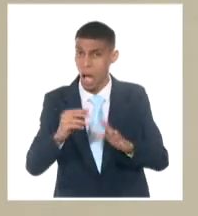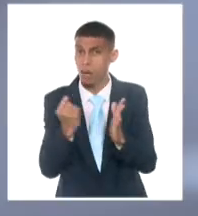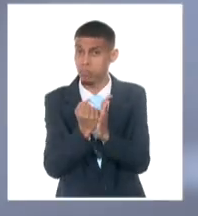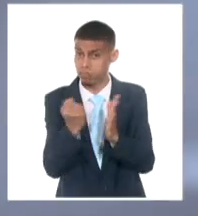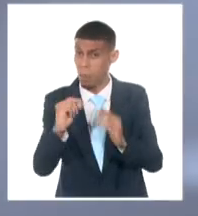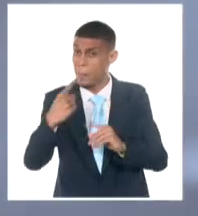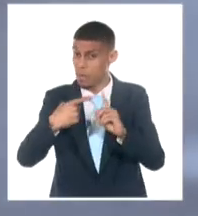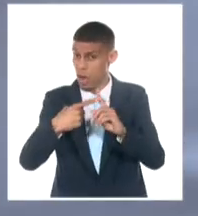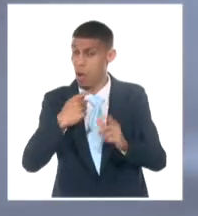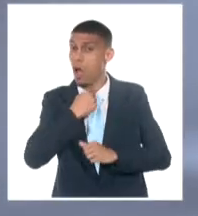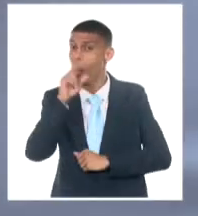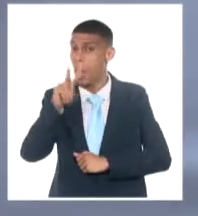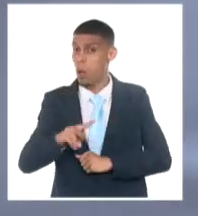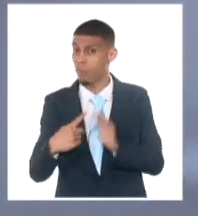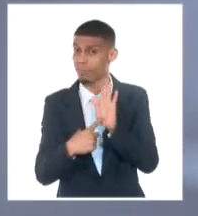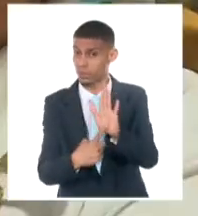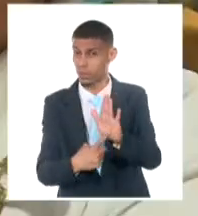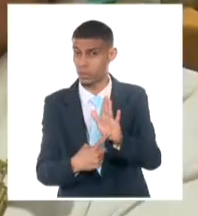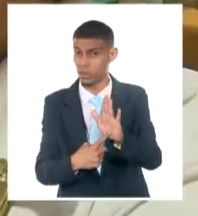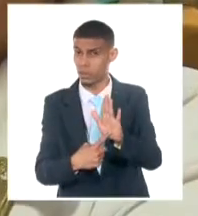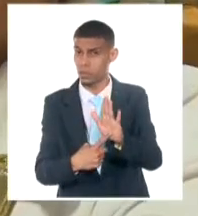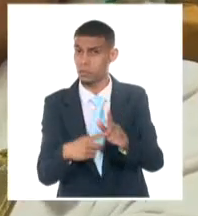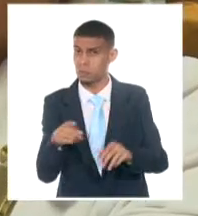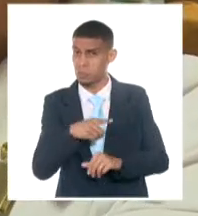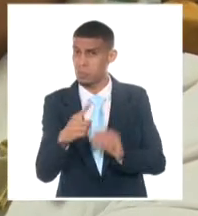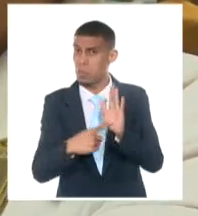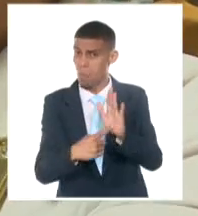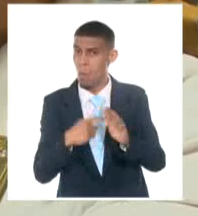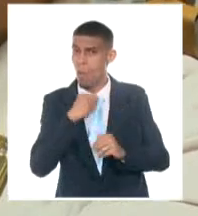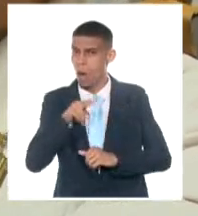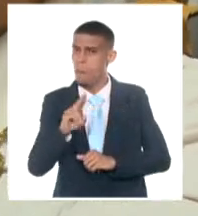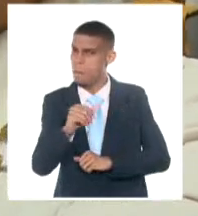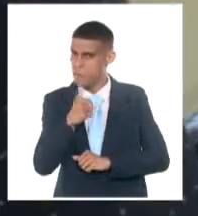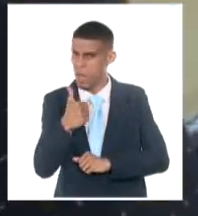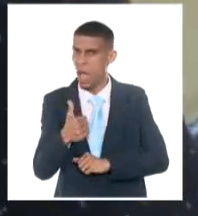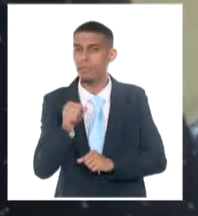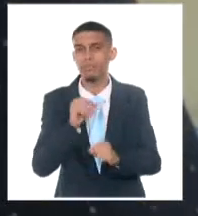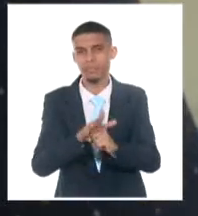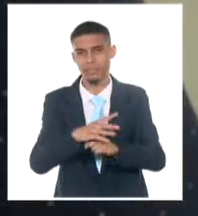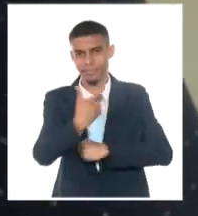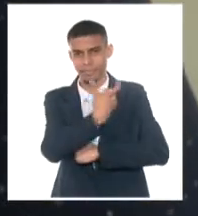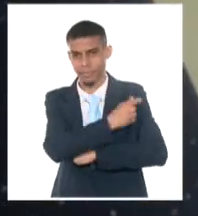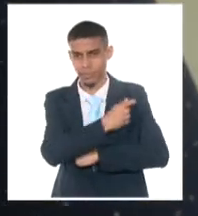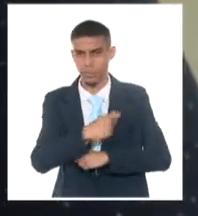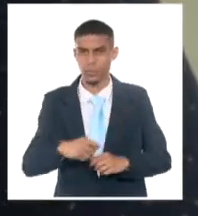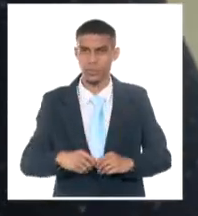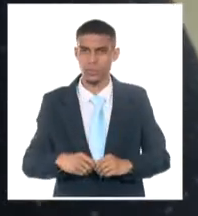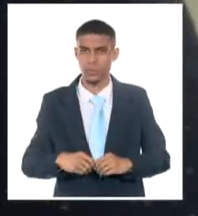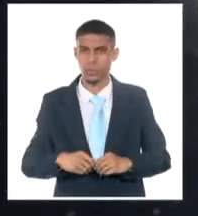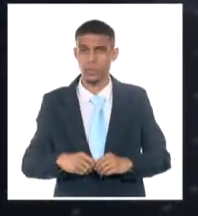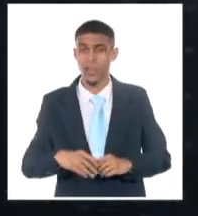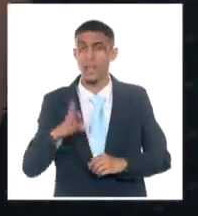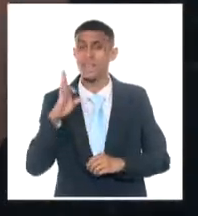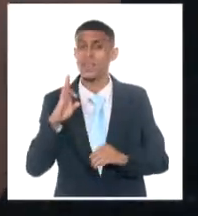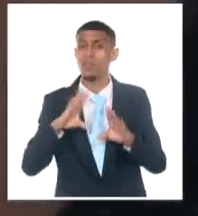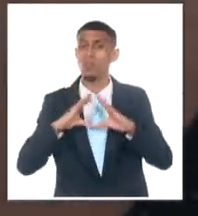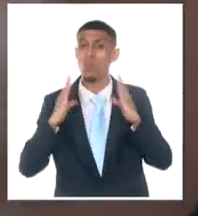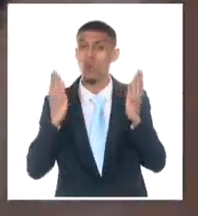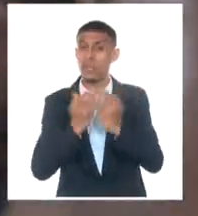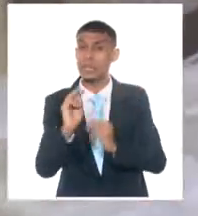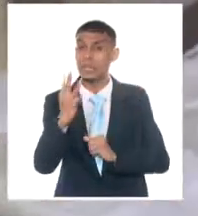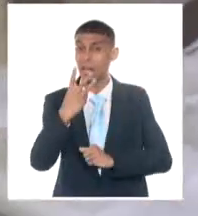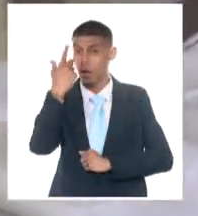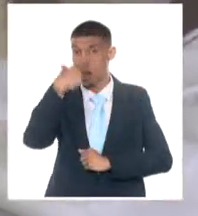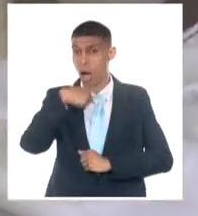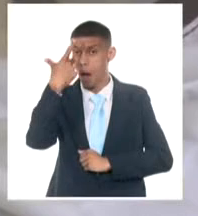evaluado la información presentada. En un comunicado, la Comisión Federal para la Protección contra Riesgos Sanitarios aclaró que el 3 de abril